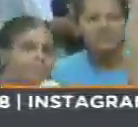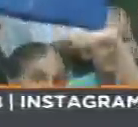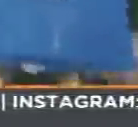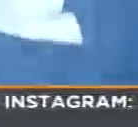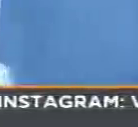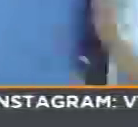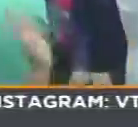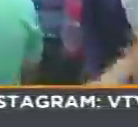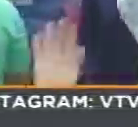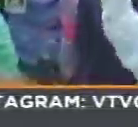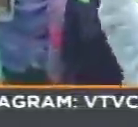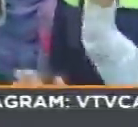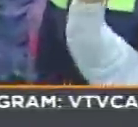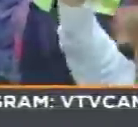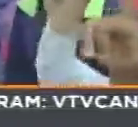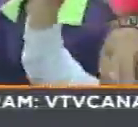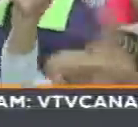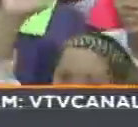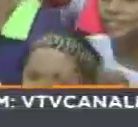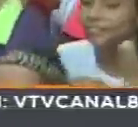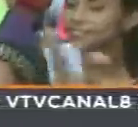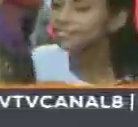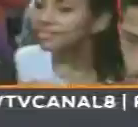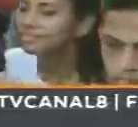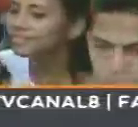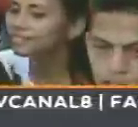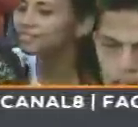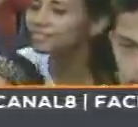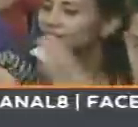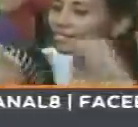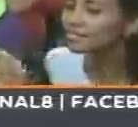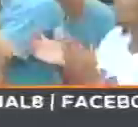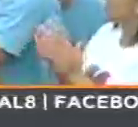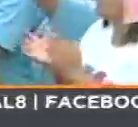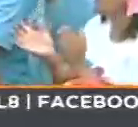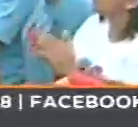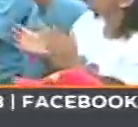por qué suena